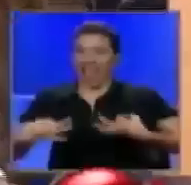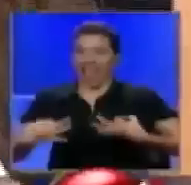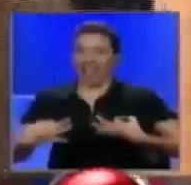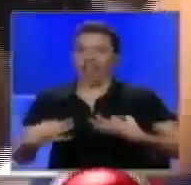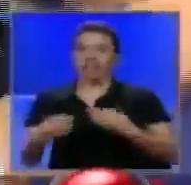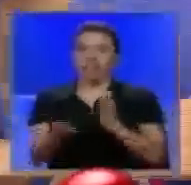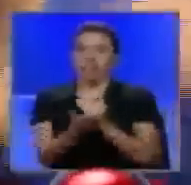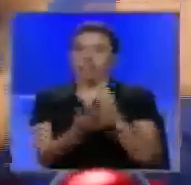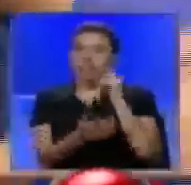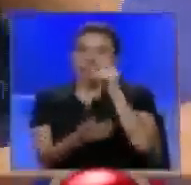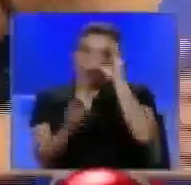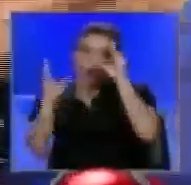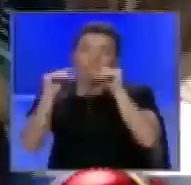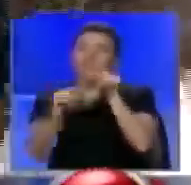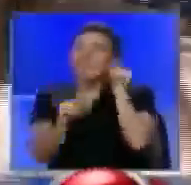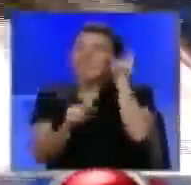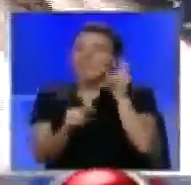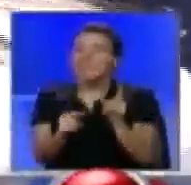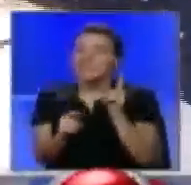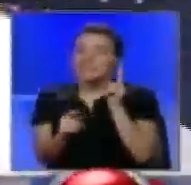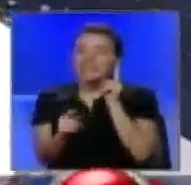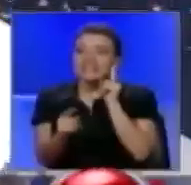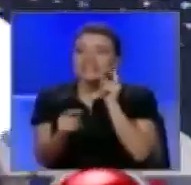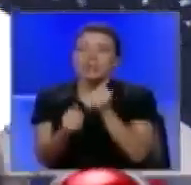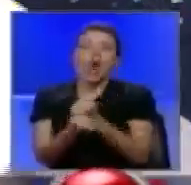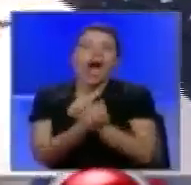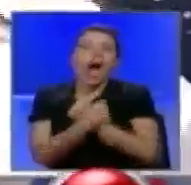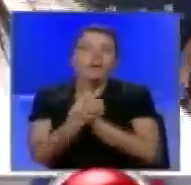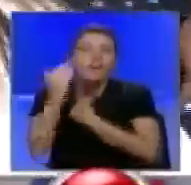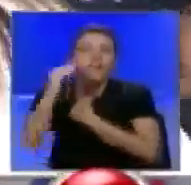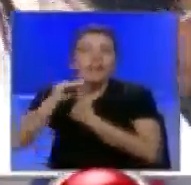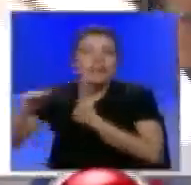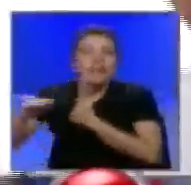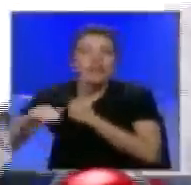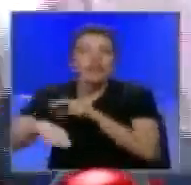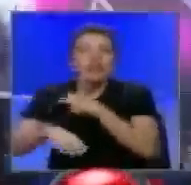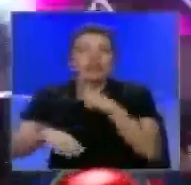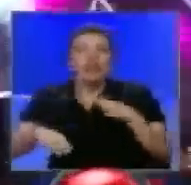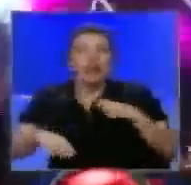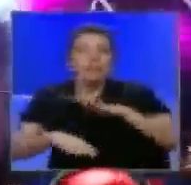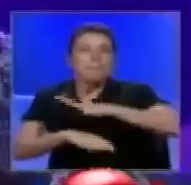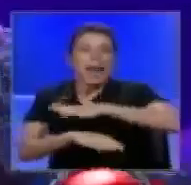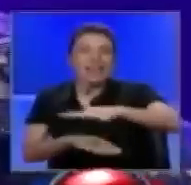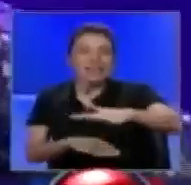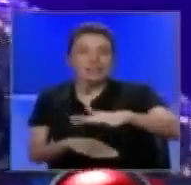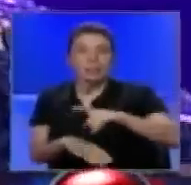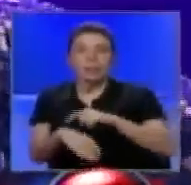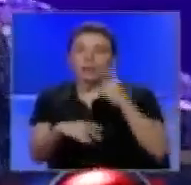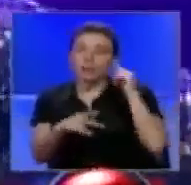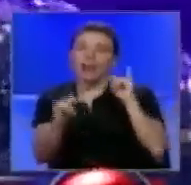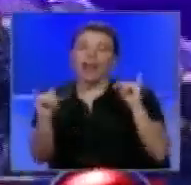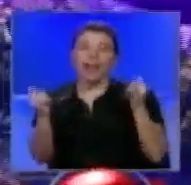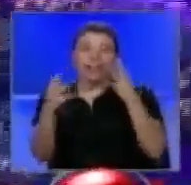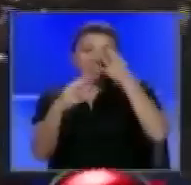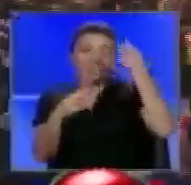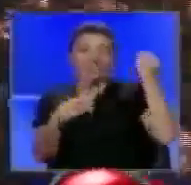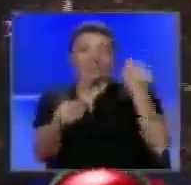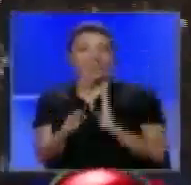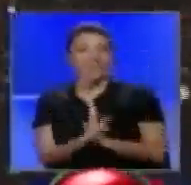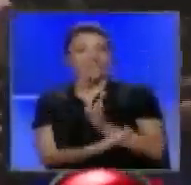noche. Ella, en cambio, se llena, pero con el amor de los niños del Sanatorio Marítimo. Momento para distraerse tras